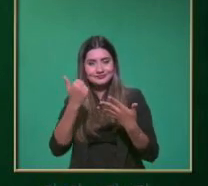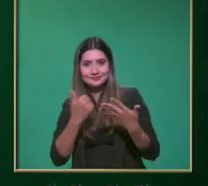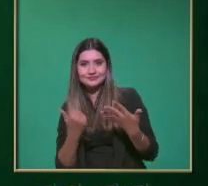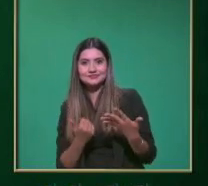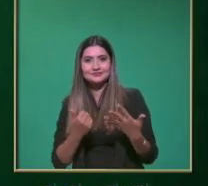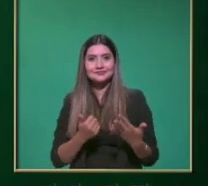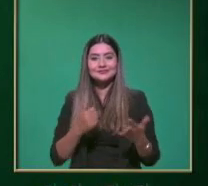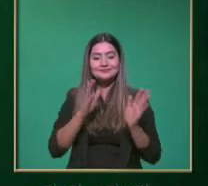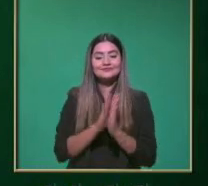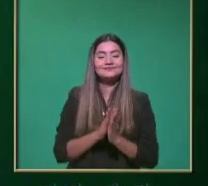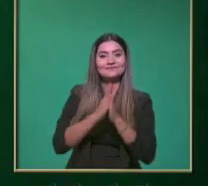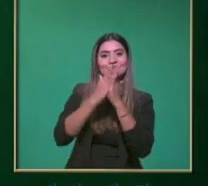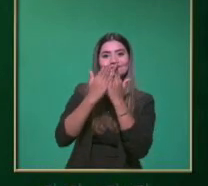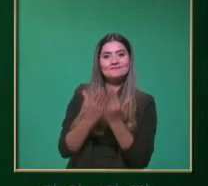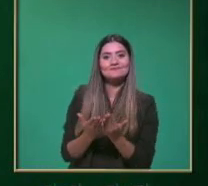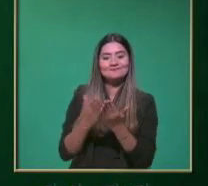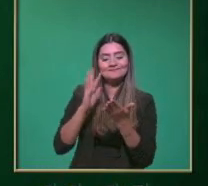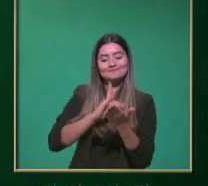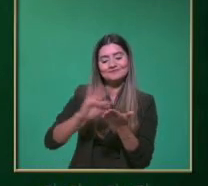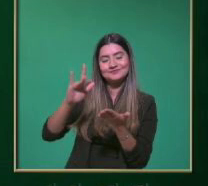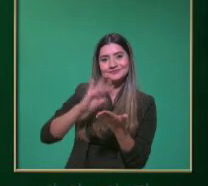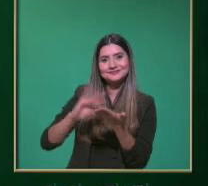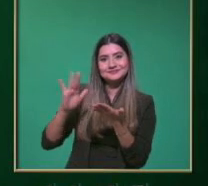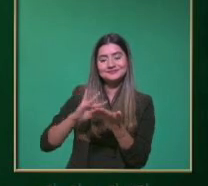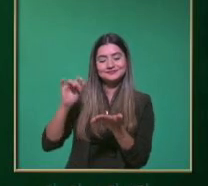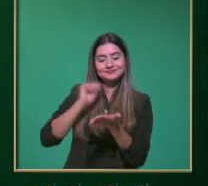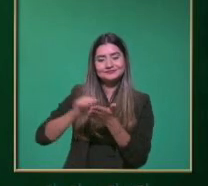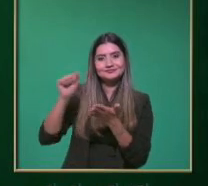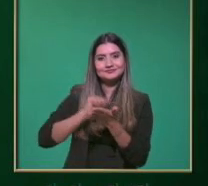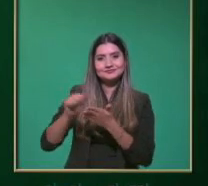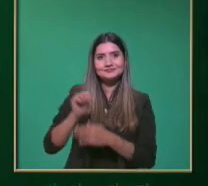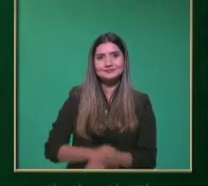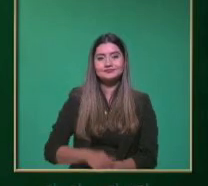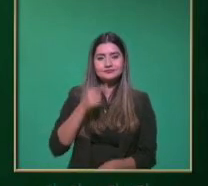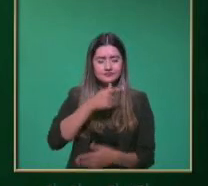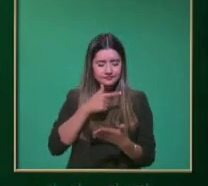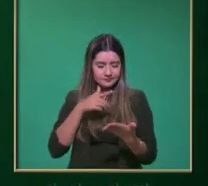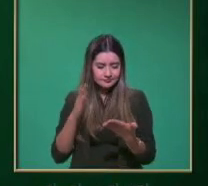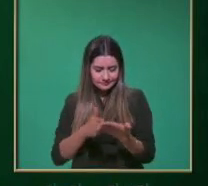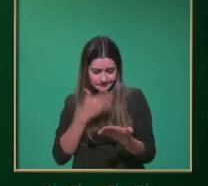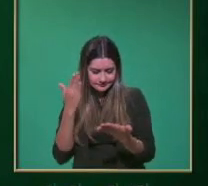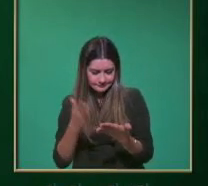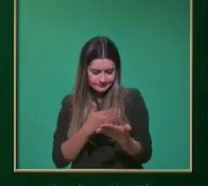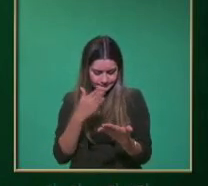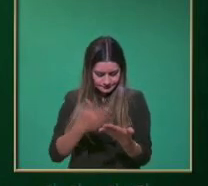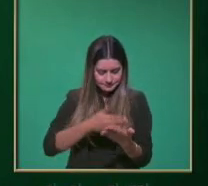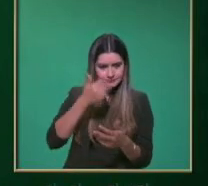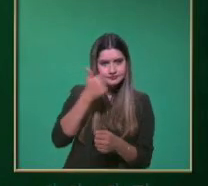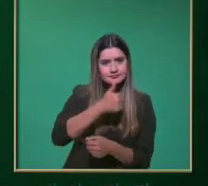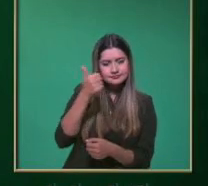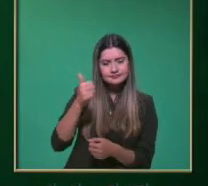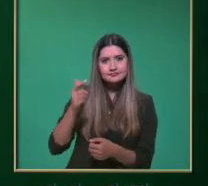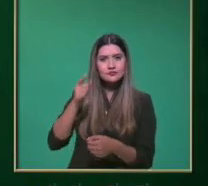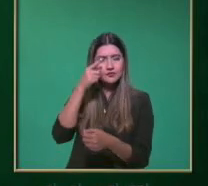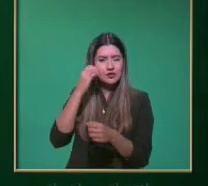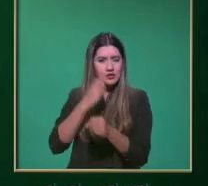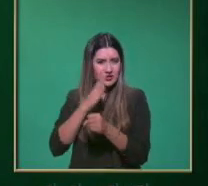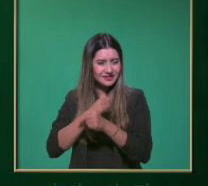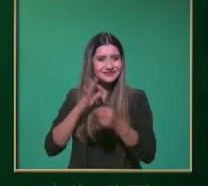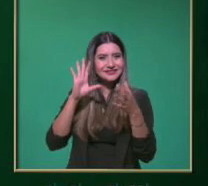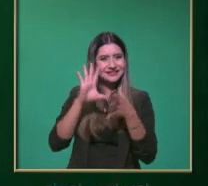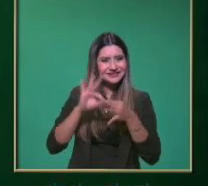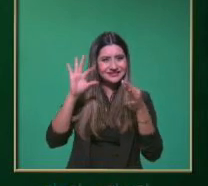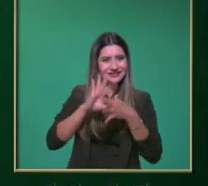de texto que tenemos por ahí. Y busquen a ver si encuentran cada uno de los que les vamos a mostrar,